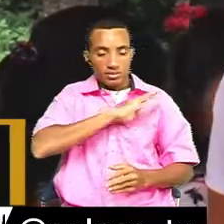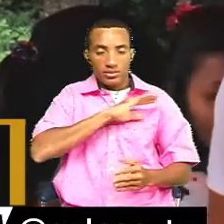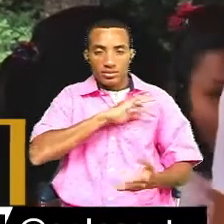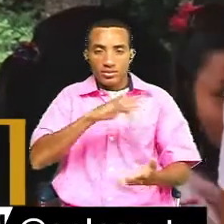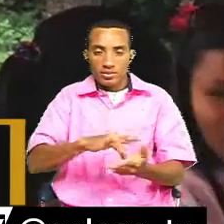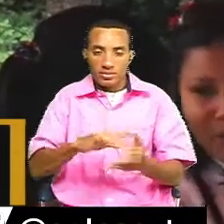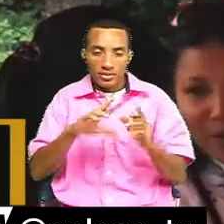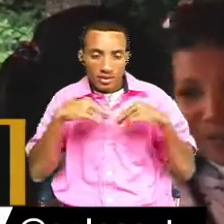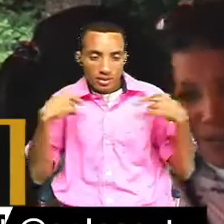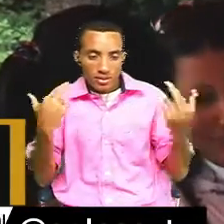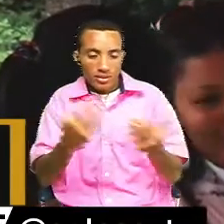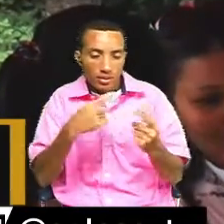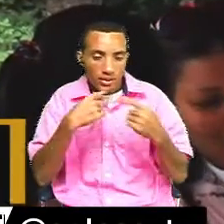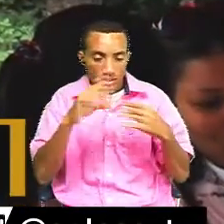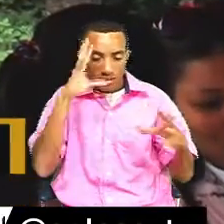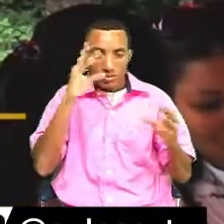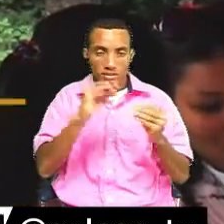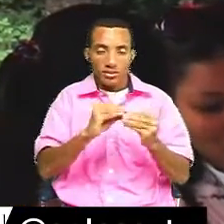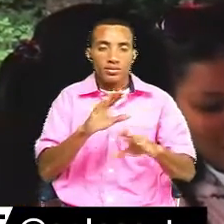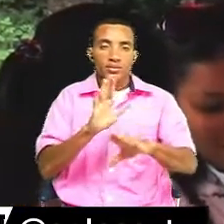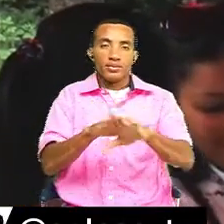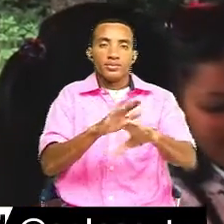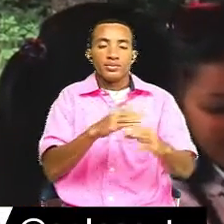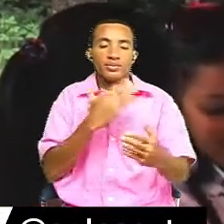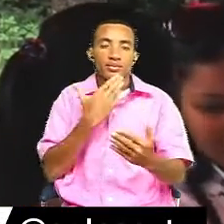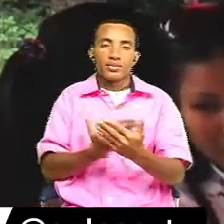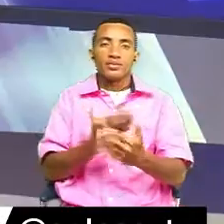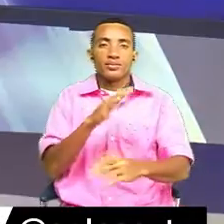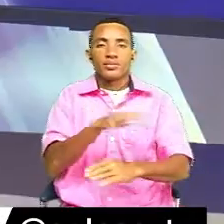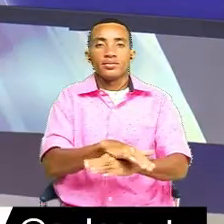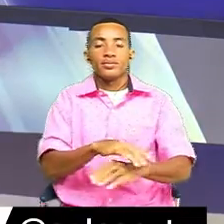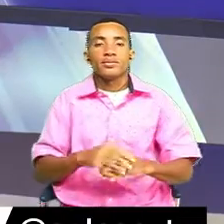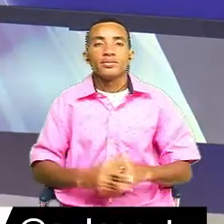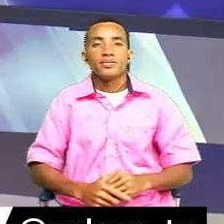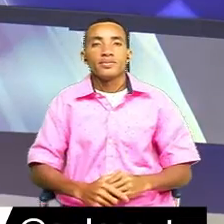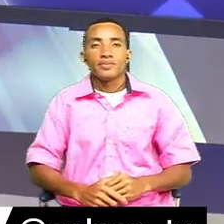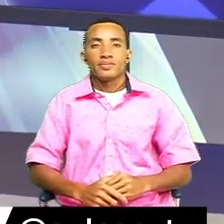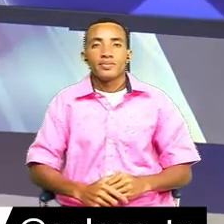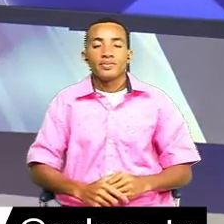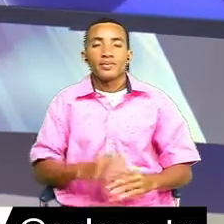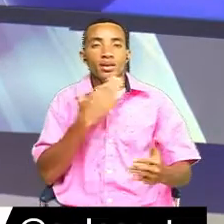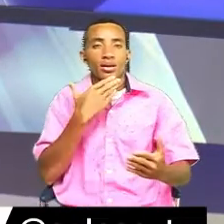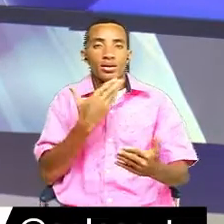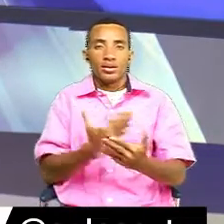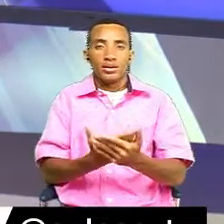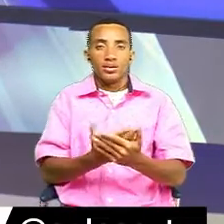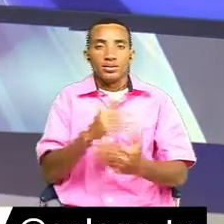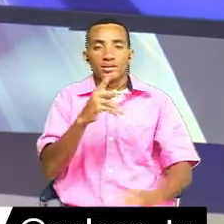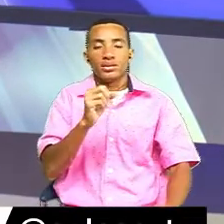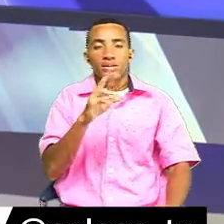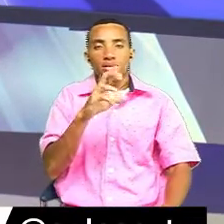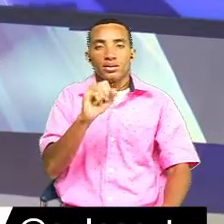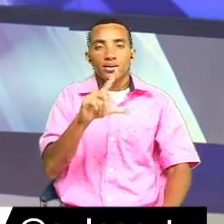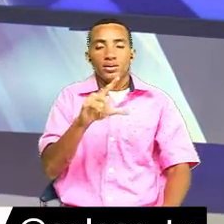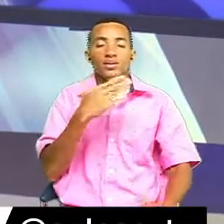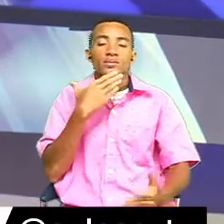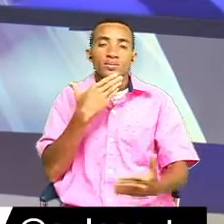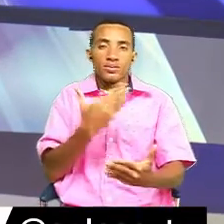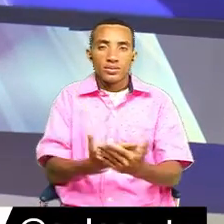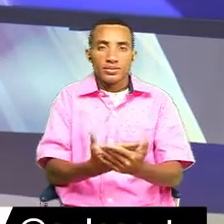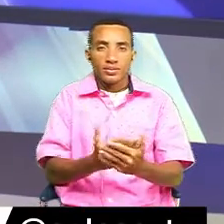entonces la información es de la Comuna 3, ustedes tienen más en el estudio. Muy buenas tardes. Gracias, Carol. Buenas tardes y estaremos atentos a la respuesta